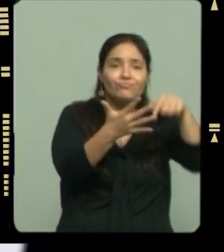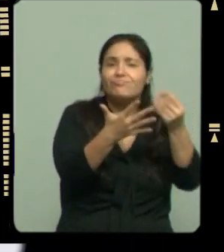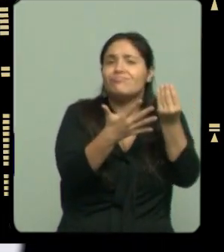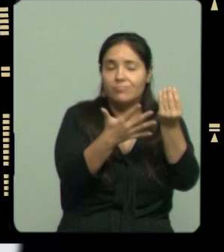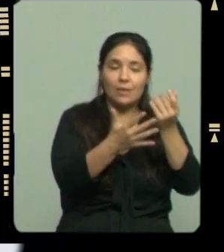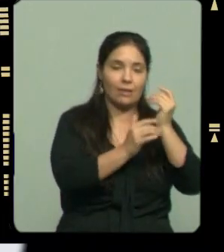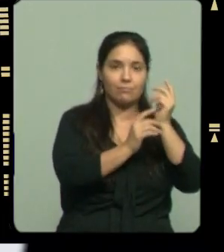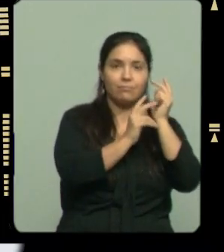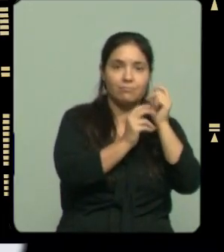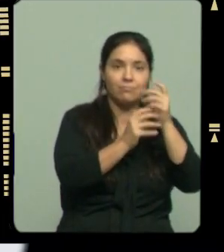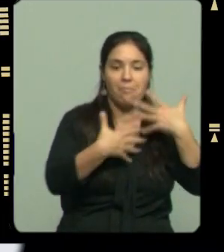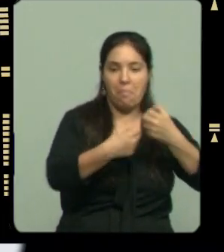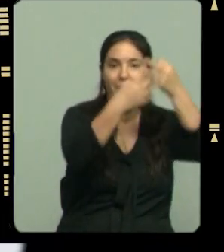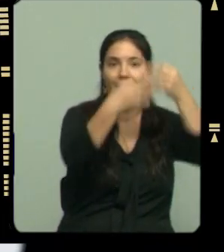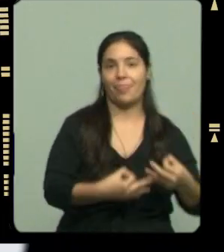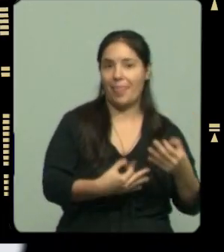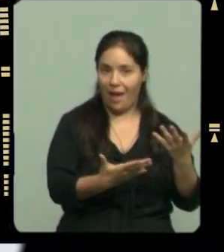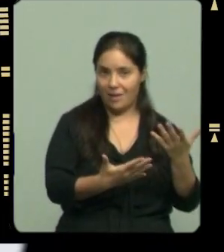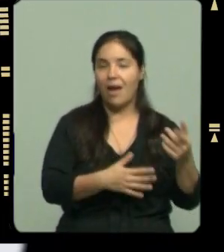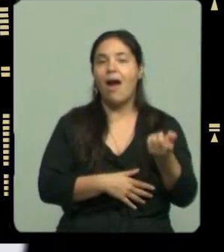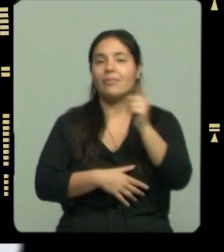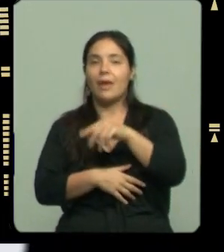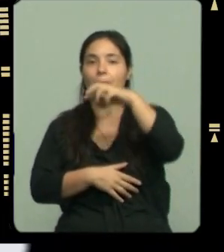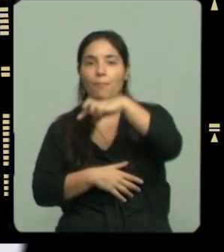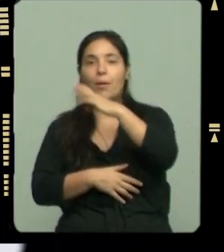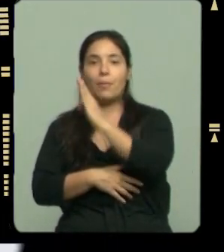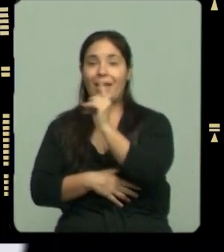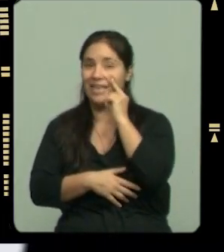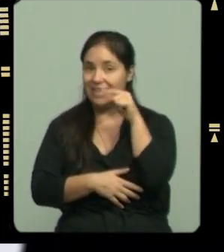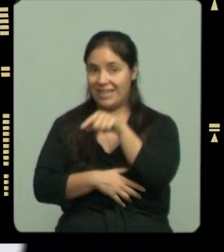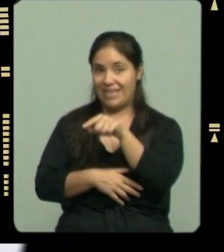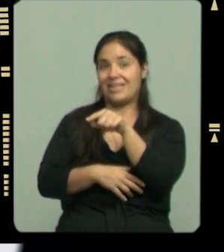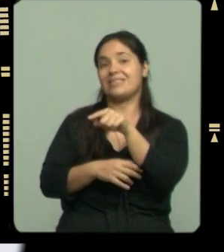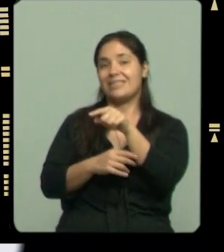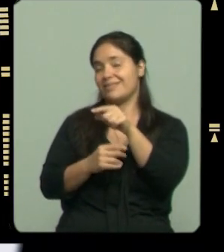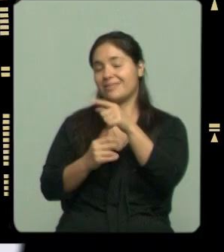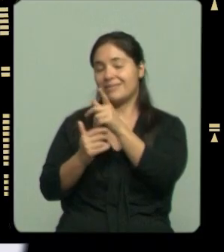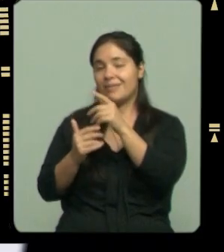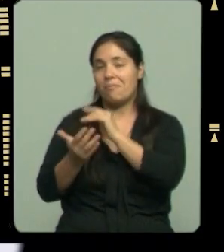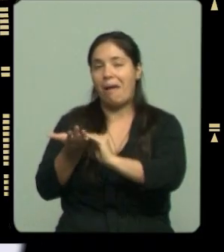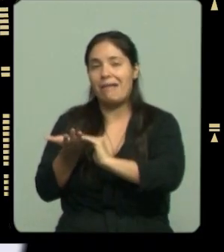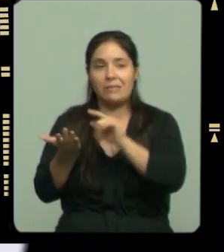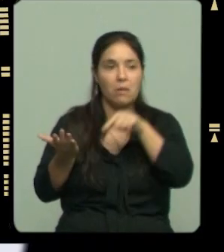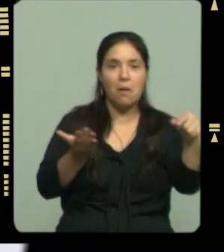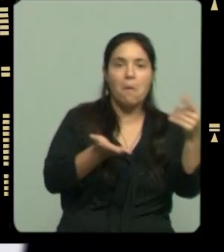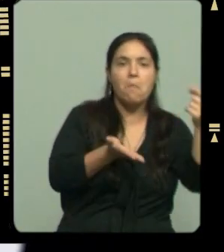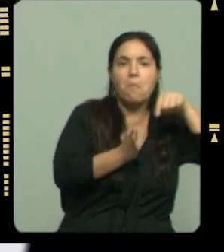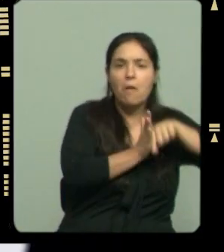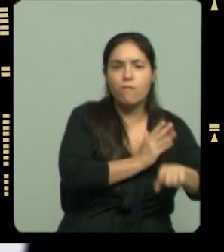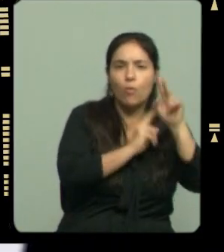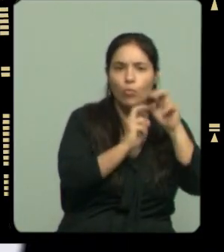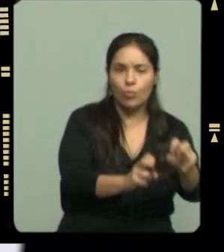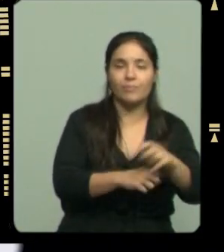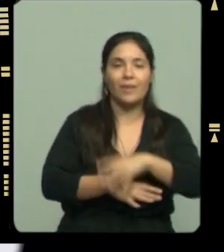bienestar de manera trascendente a lo que era el PBI. Claro, eran otros datos, digamos. Claro, uno